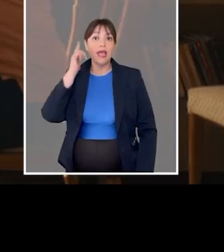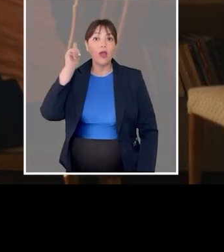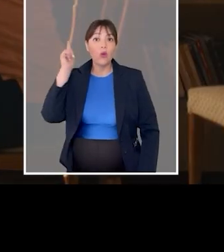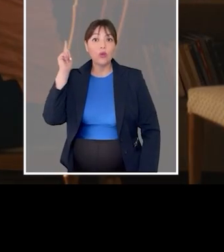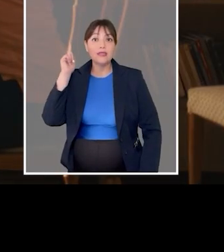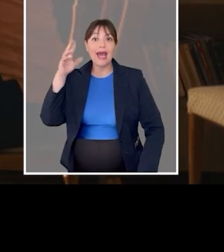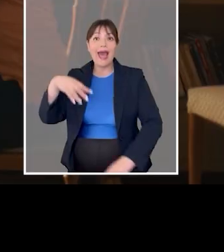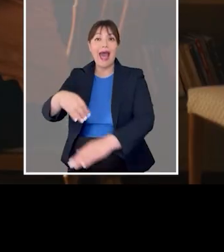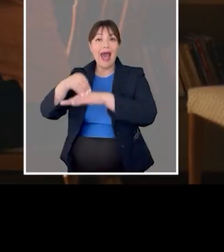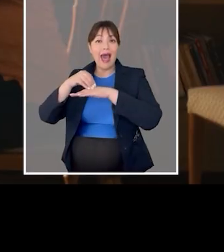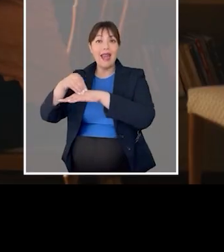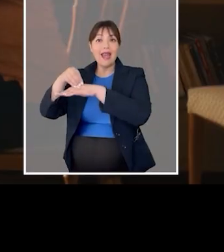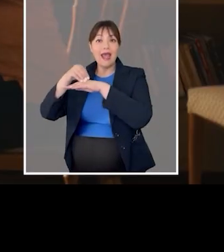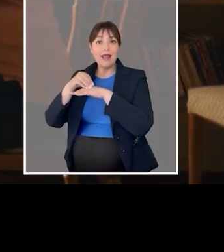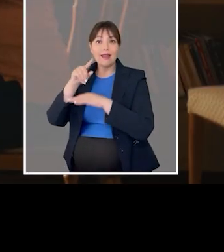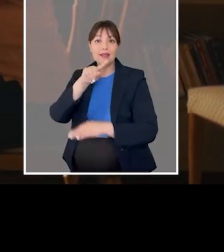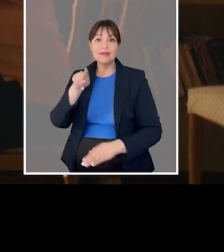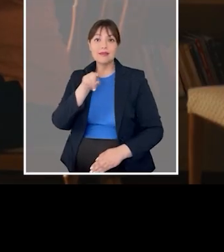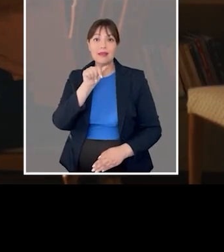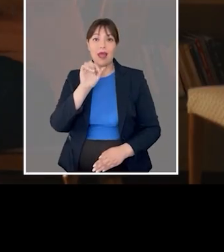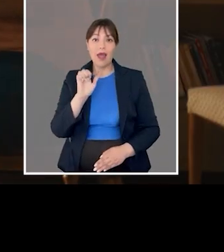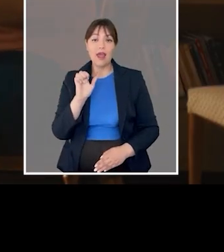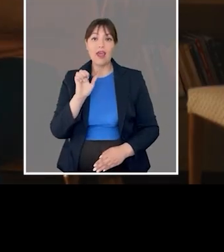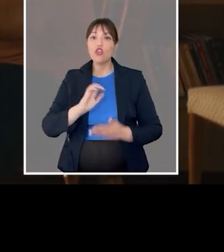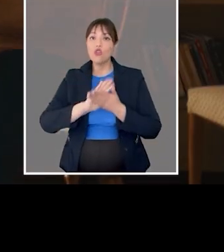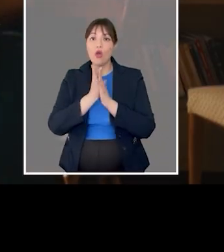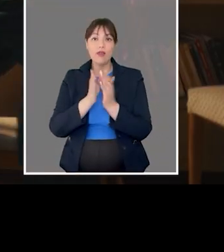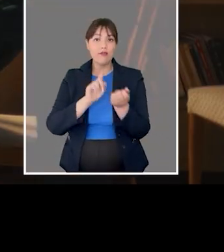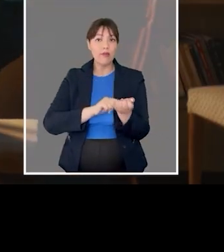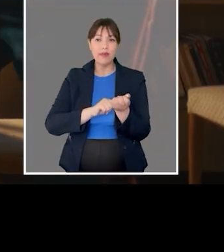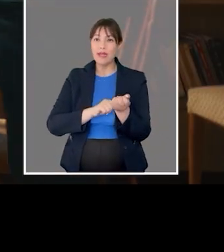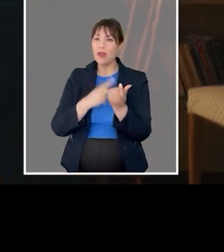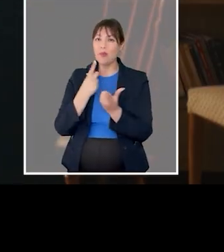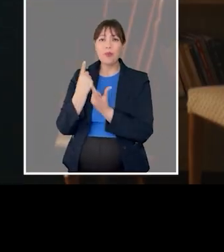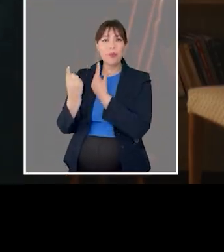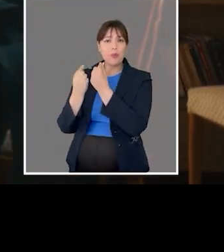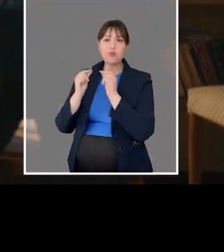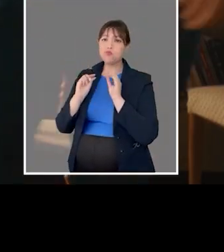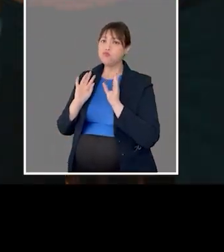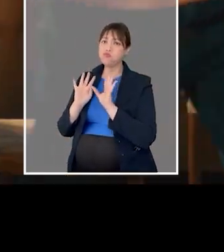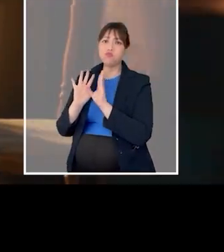Si recibes esta alerta SAE, debes evacuar con toda tu familia.